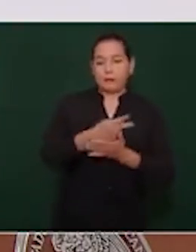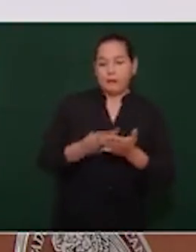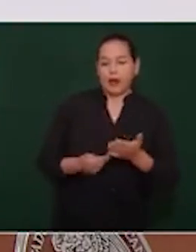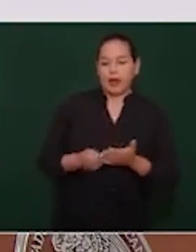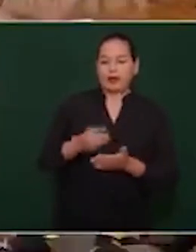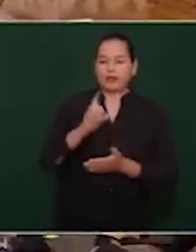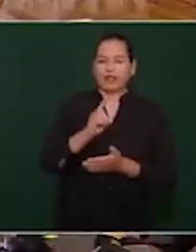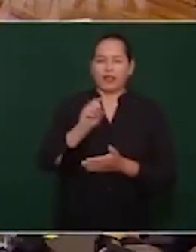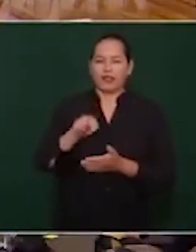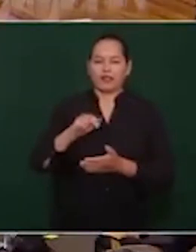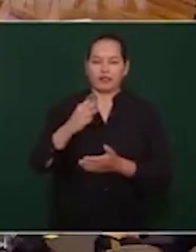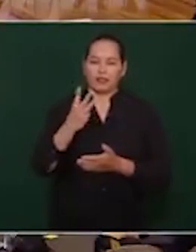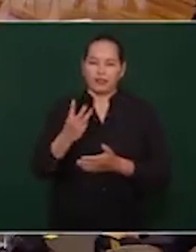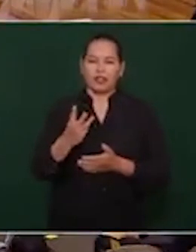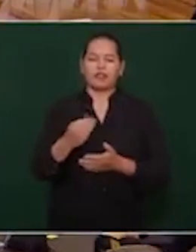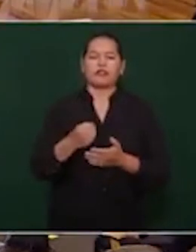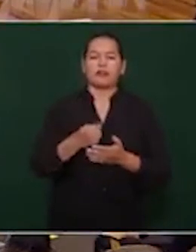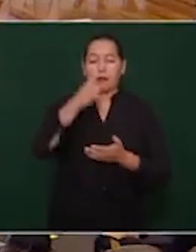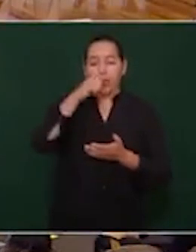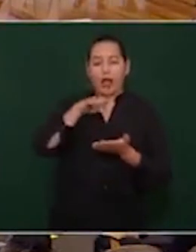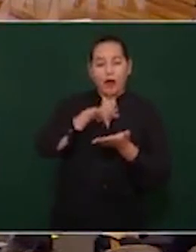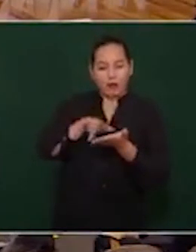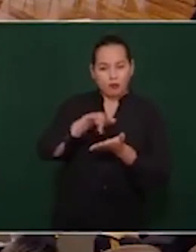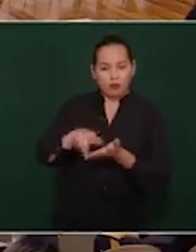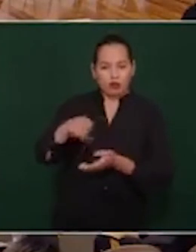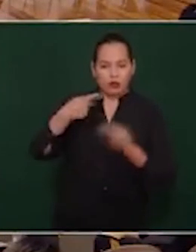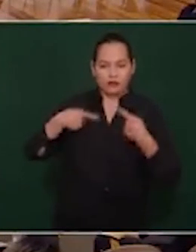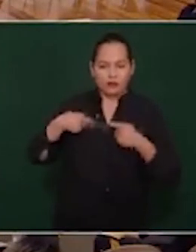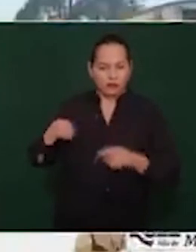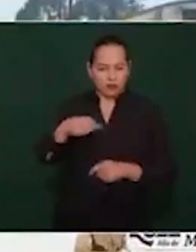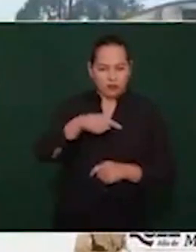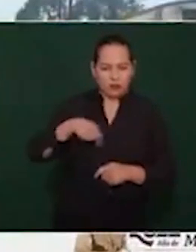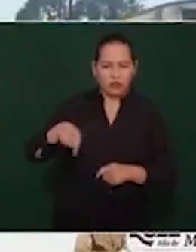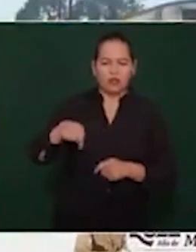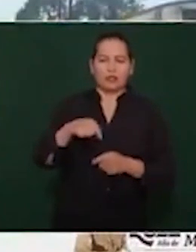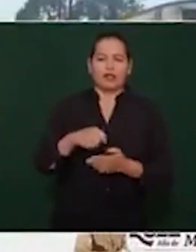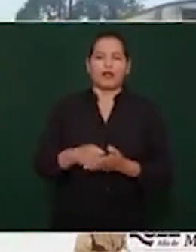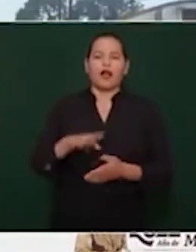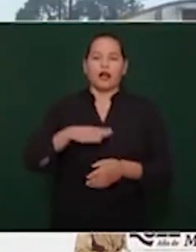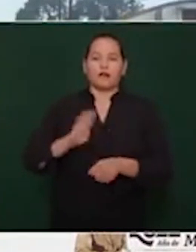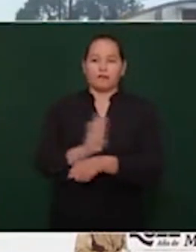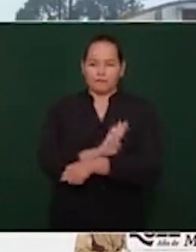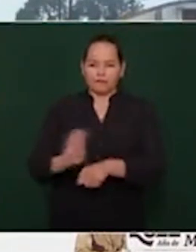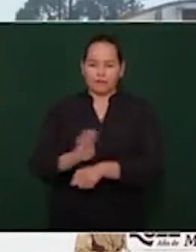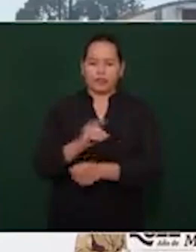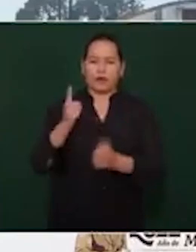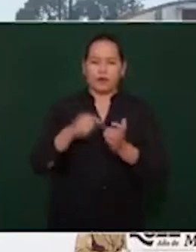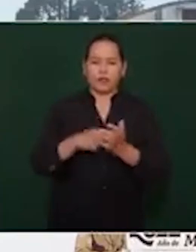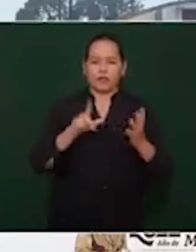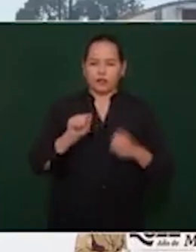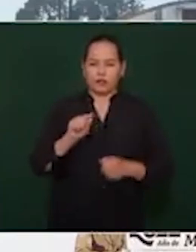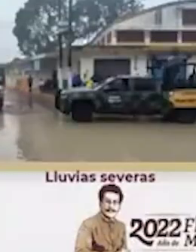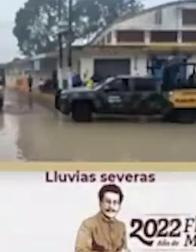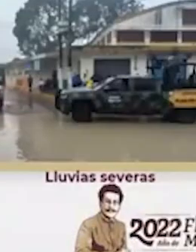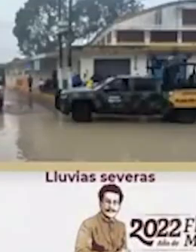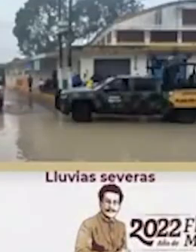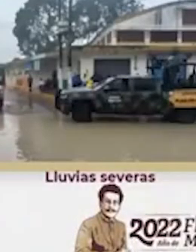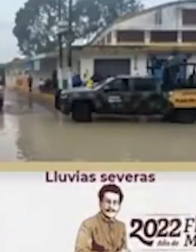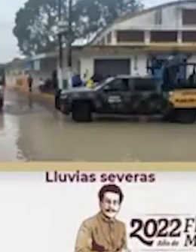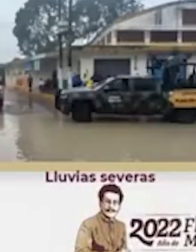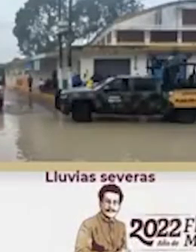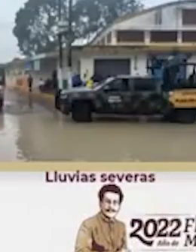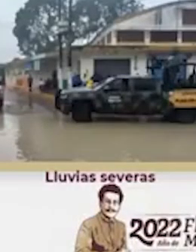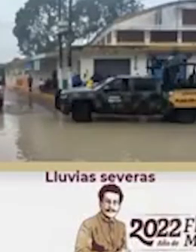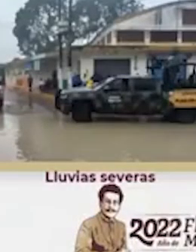Nacional para auxilio a la población aquí en el estado, se han beneficiado a 1.070 personas, han